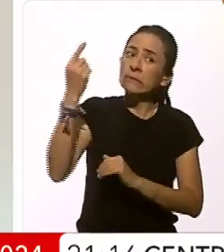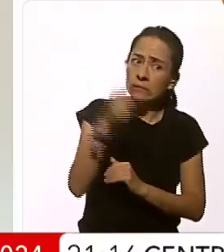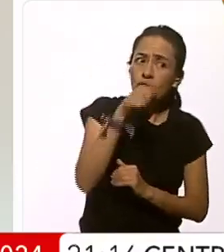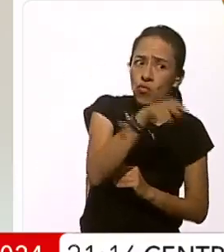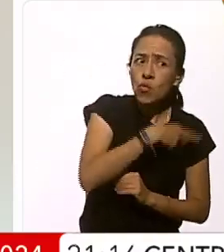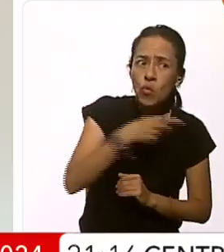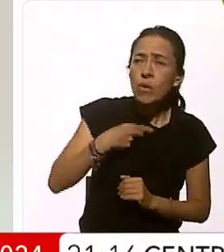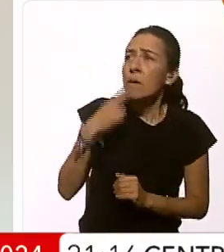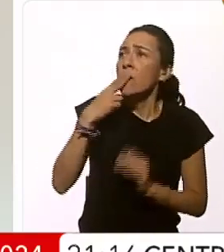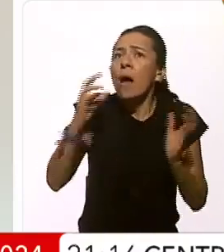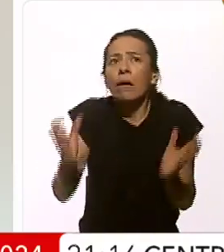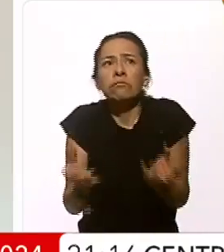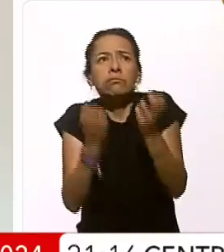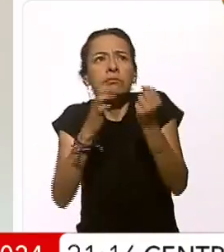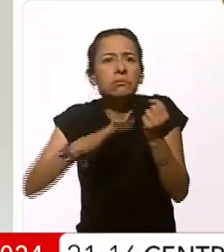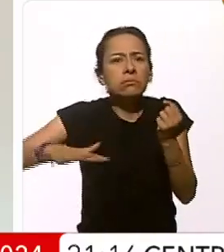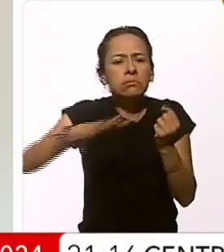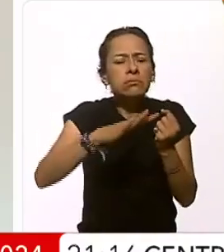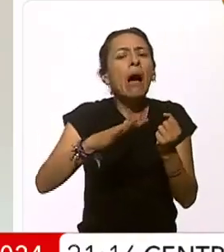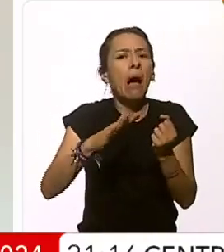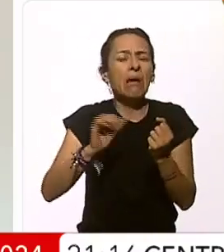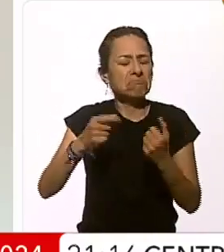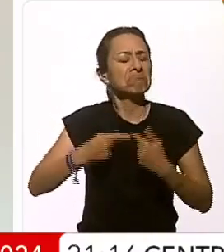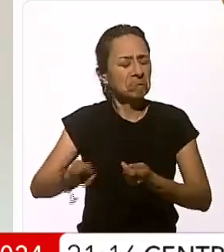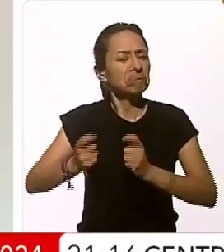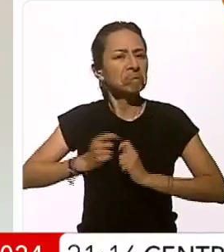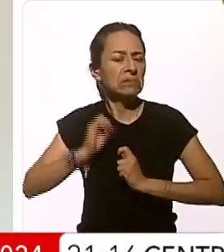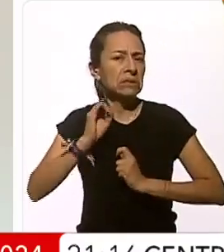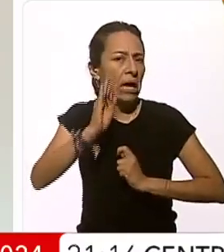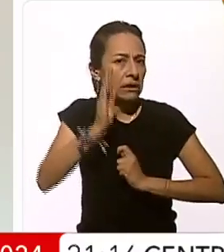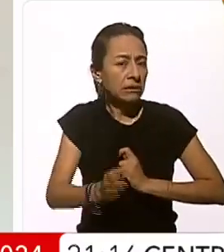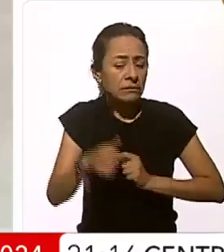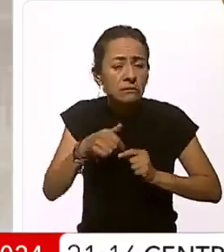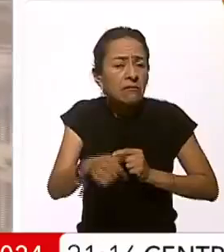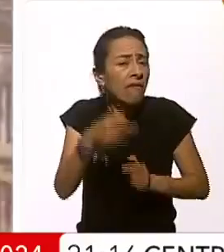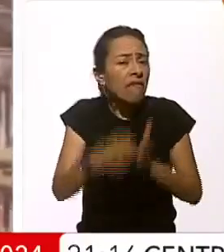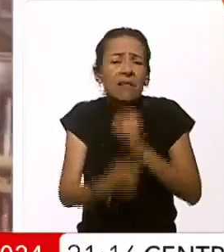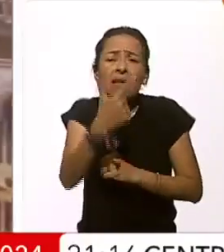que ya solo falta un 7% por rescatar.